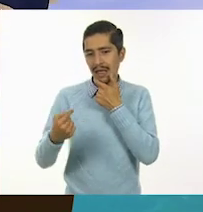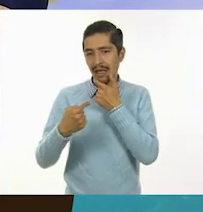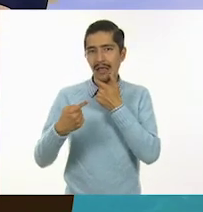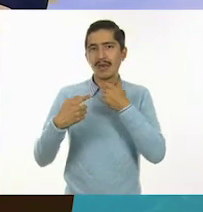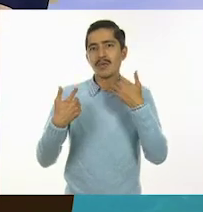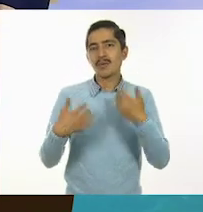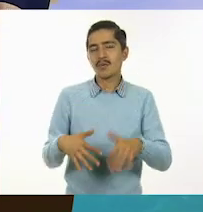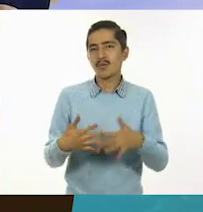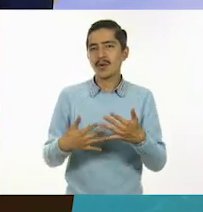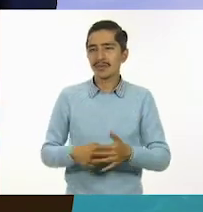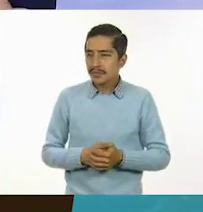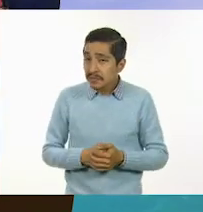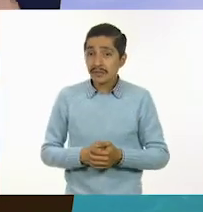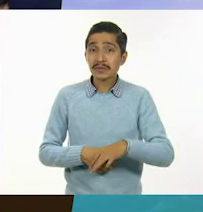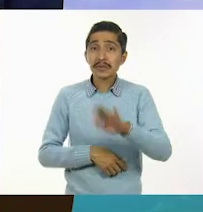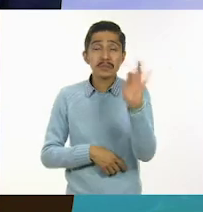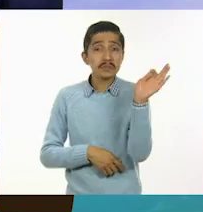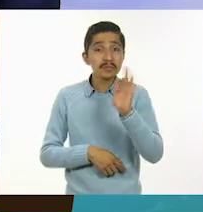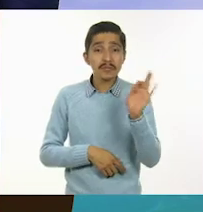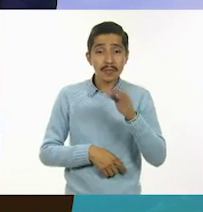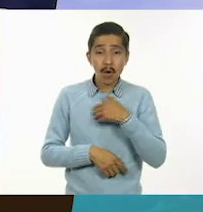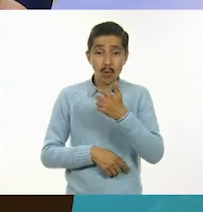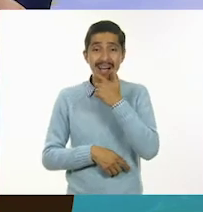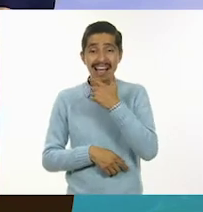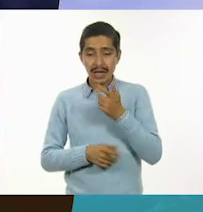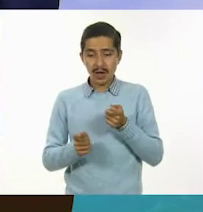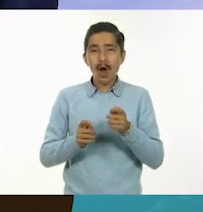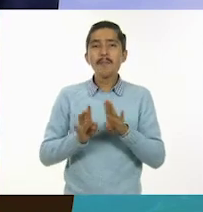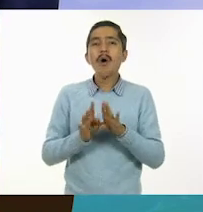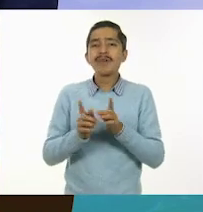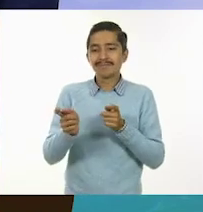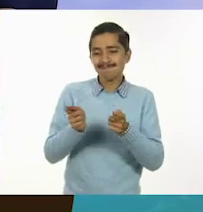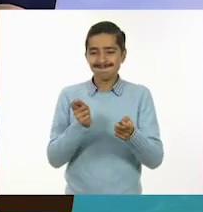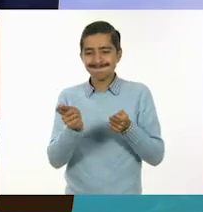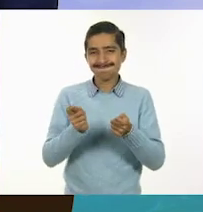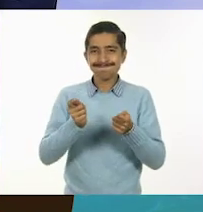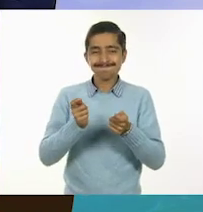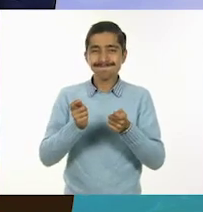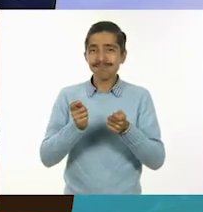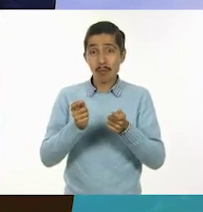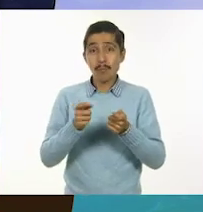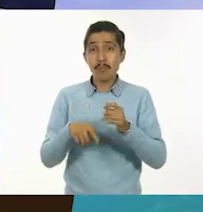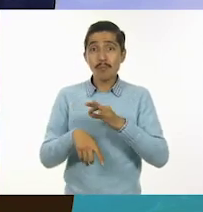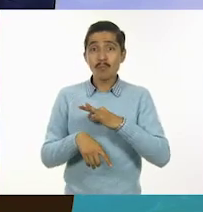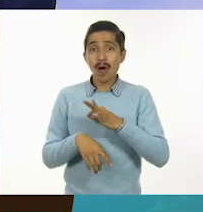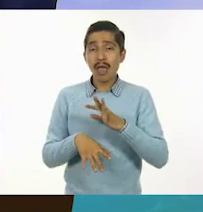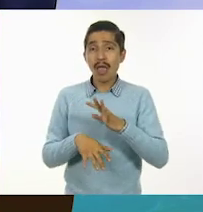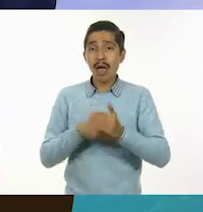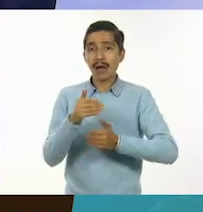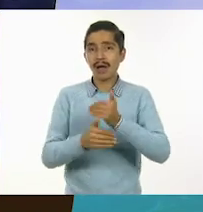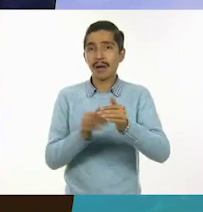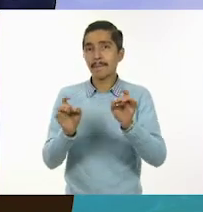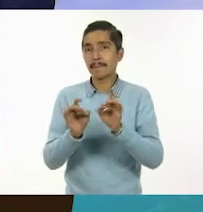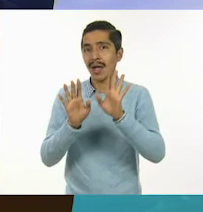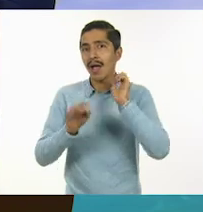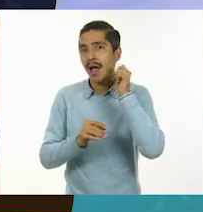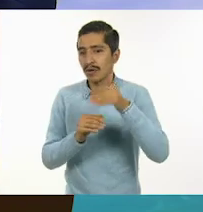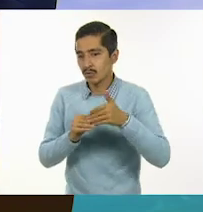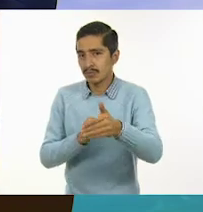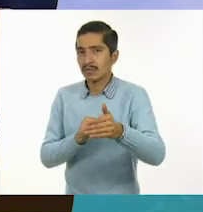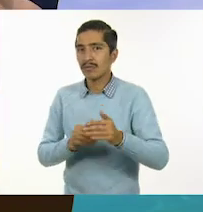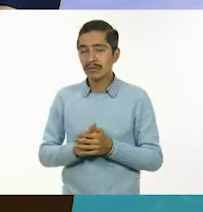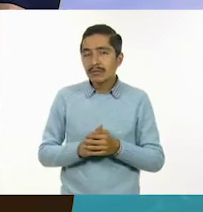tantos momentos, si no la regulaba o controlaba, podría traer terribles consecuencias, que en un momento